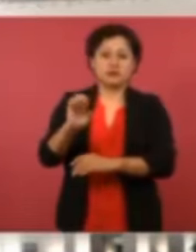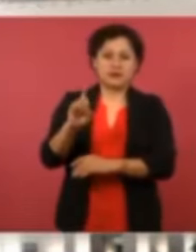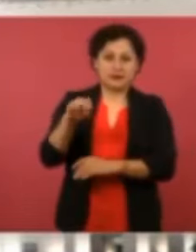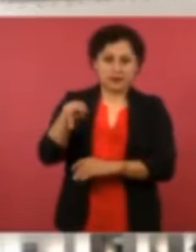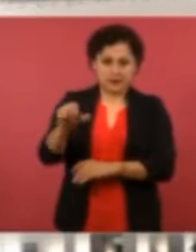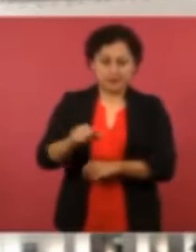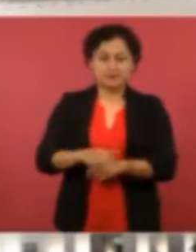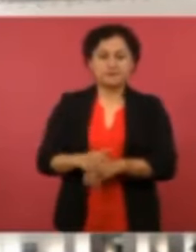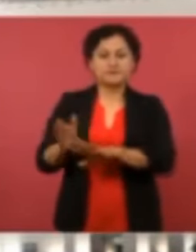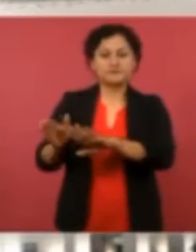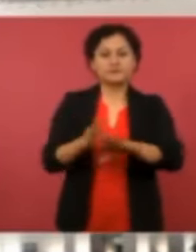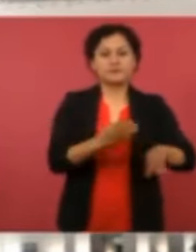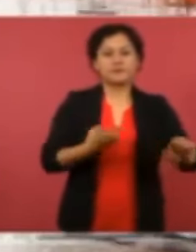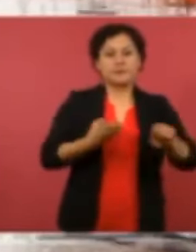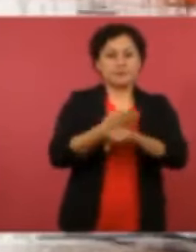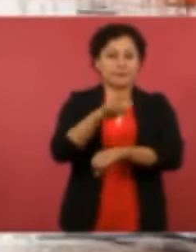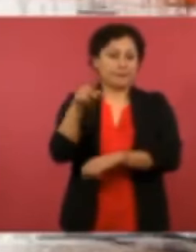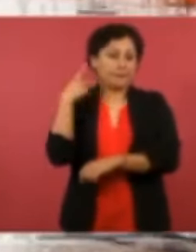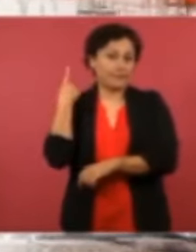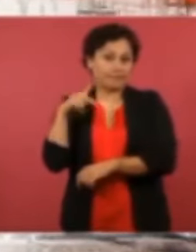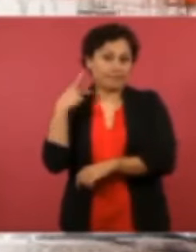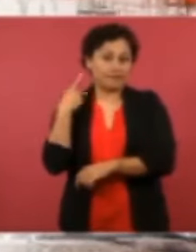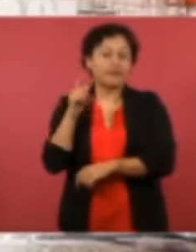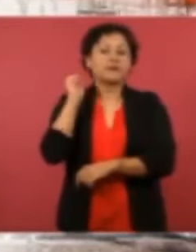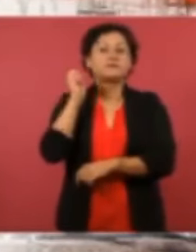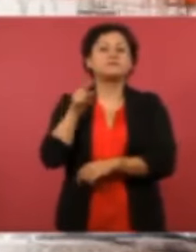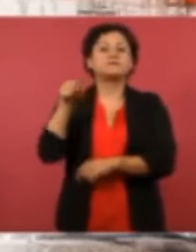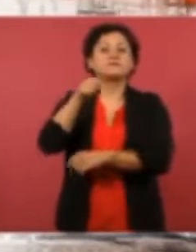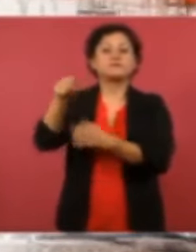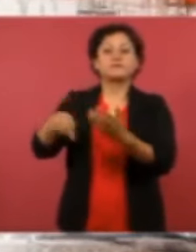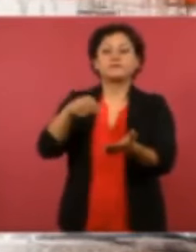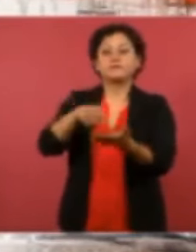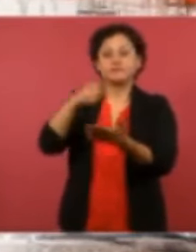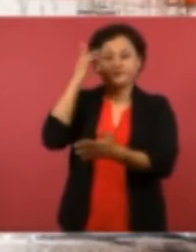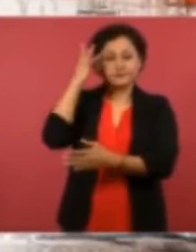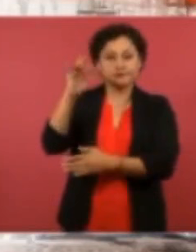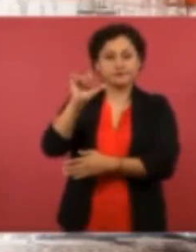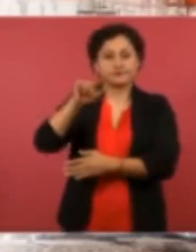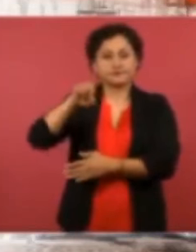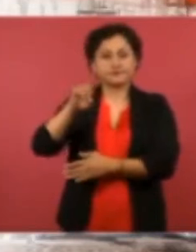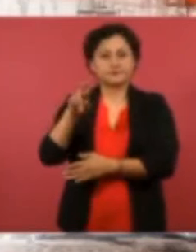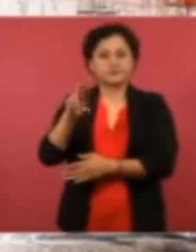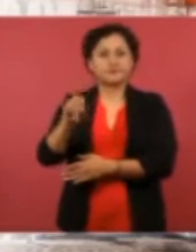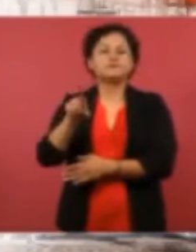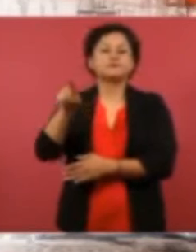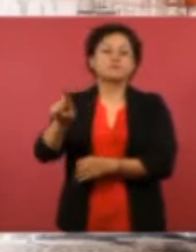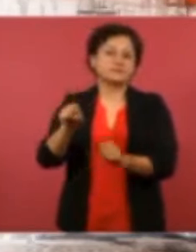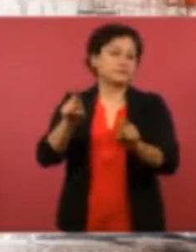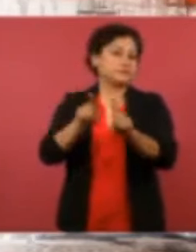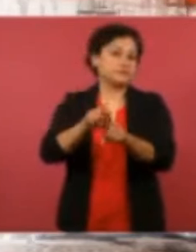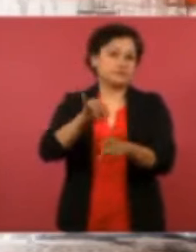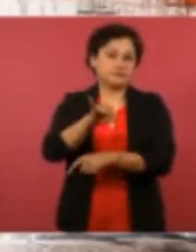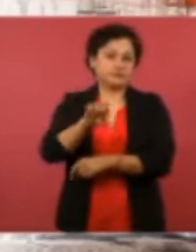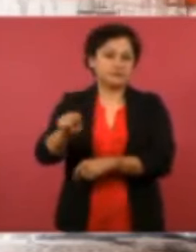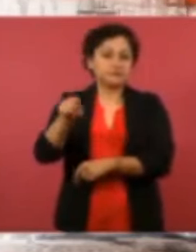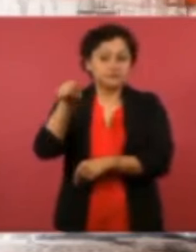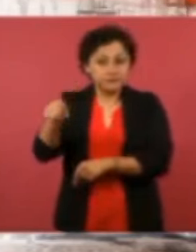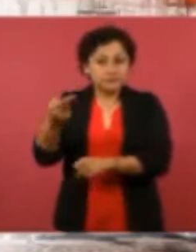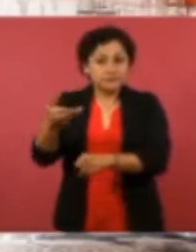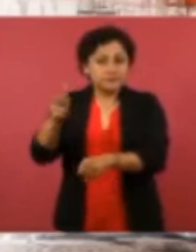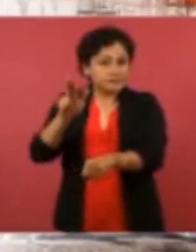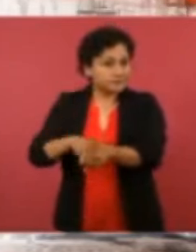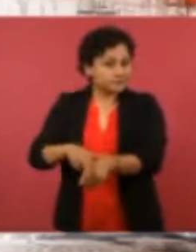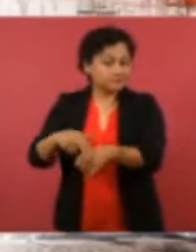el caso de Puebla el hospital general de zona de San Alejandro del seguro social otro hospital que había retenido daños